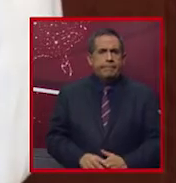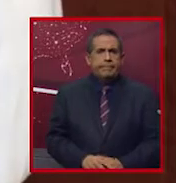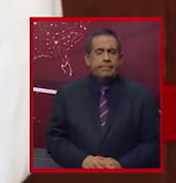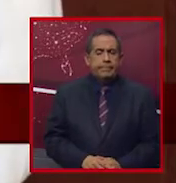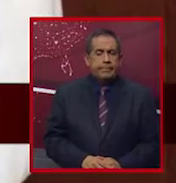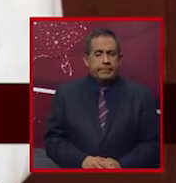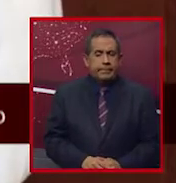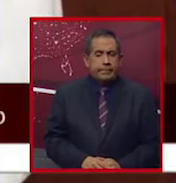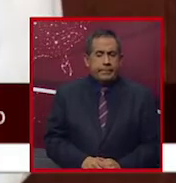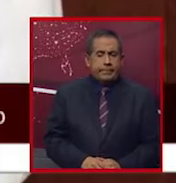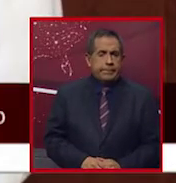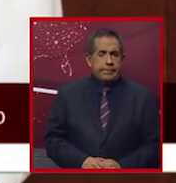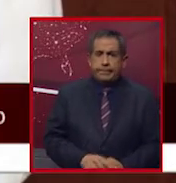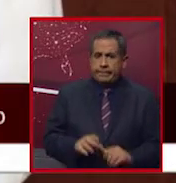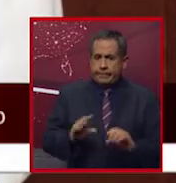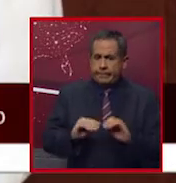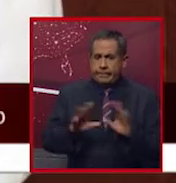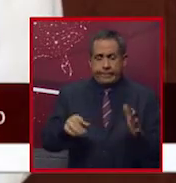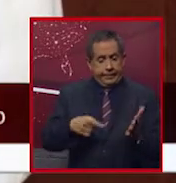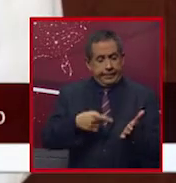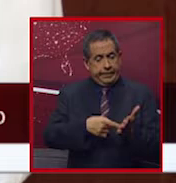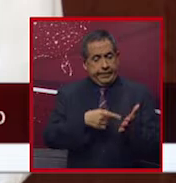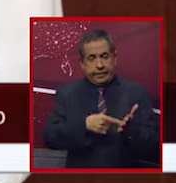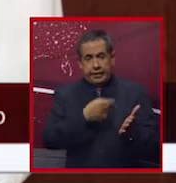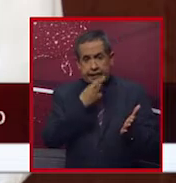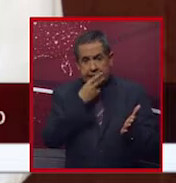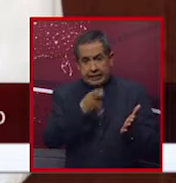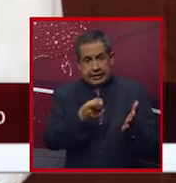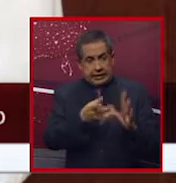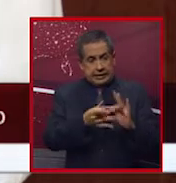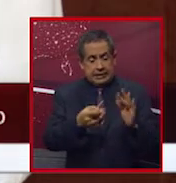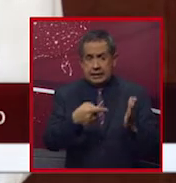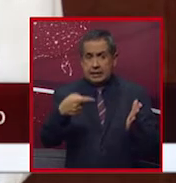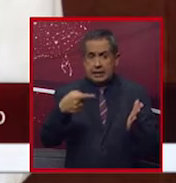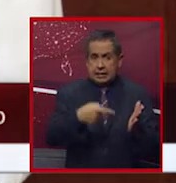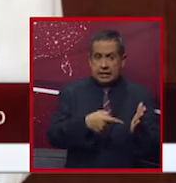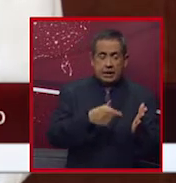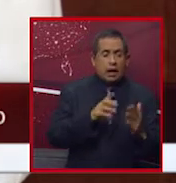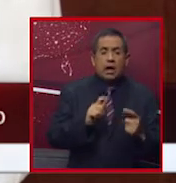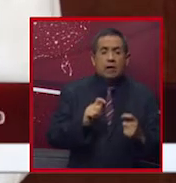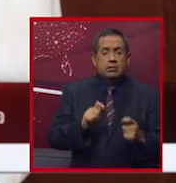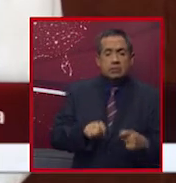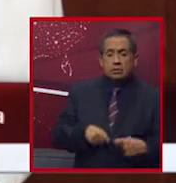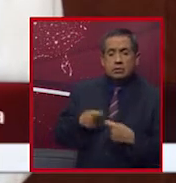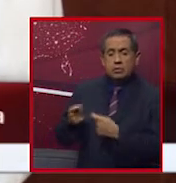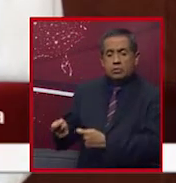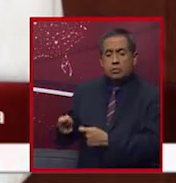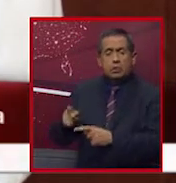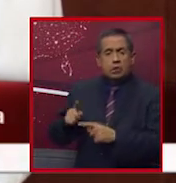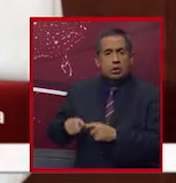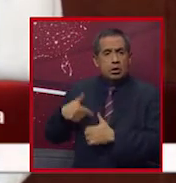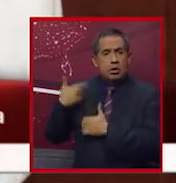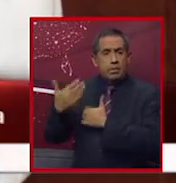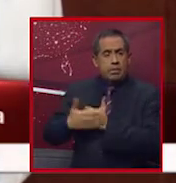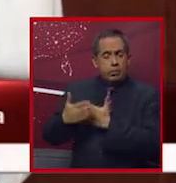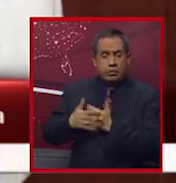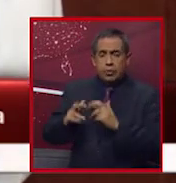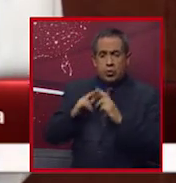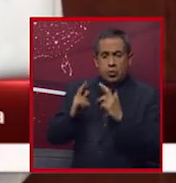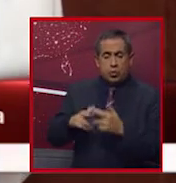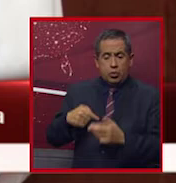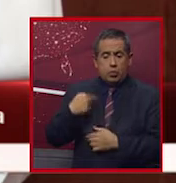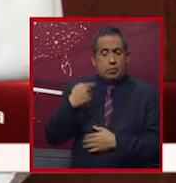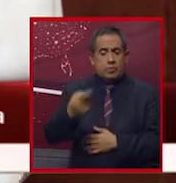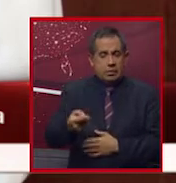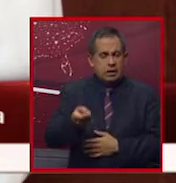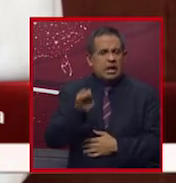De manera literal, lo que dice este artículo es que el turno será en la siguiente sesión. Es decir,